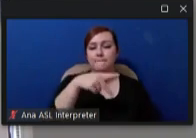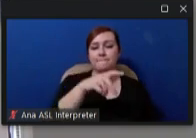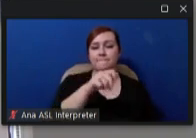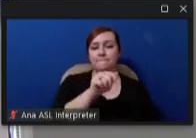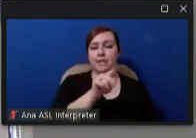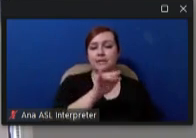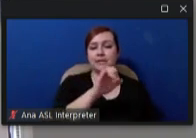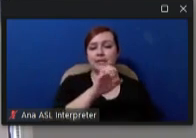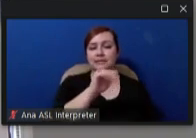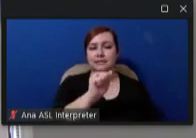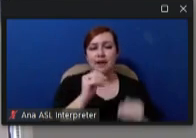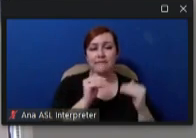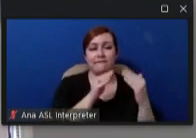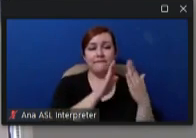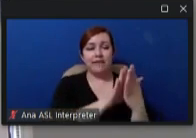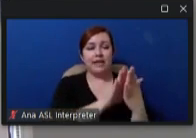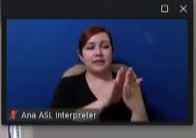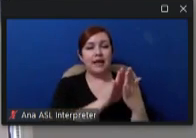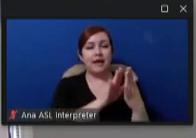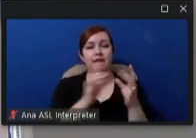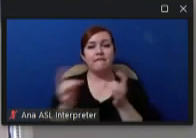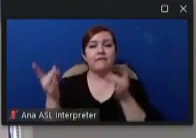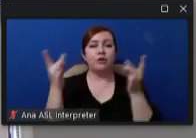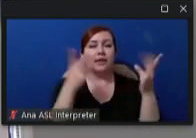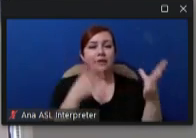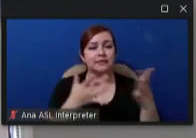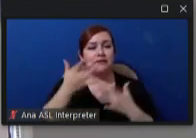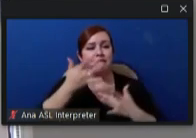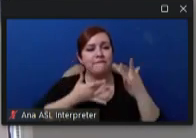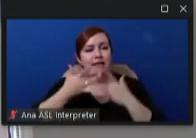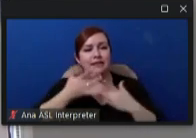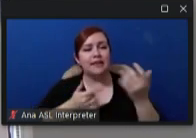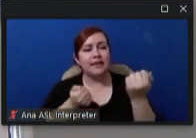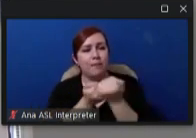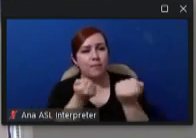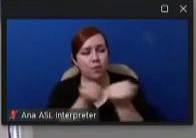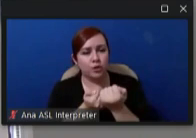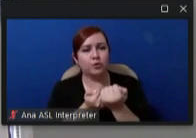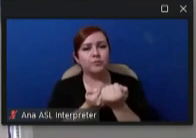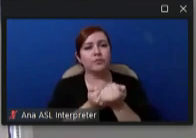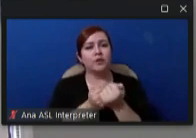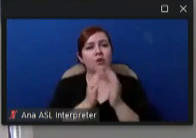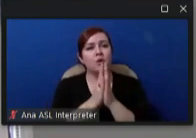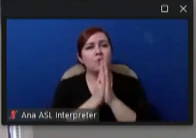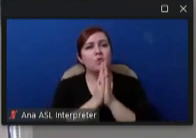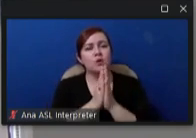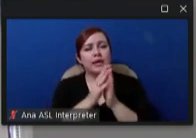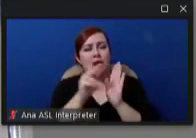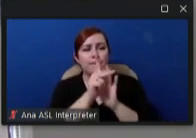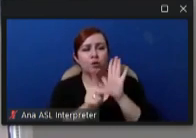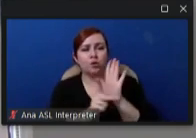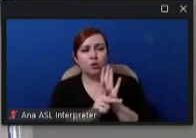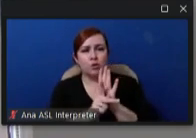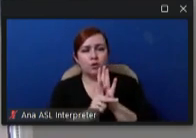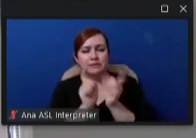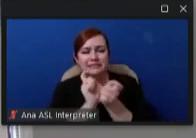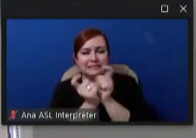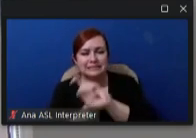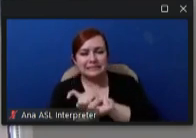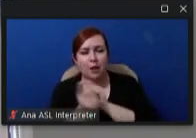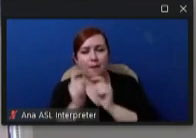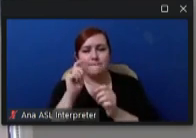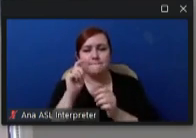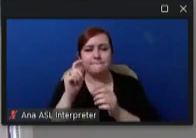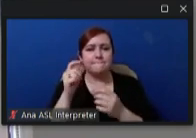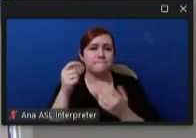enfrenta violencia, falta de apoyo y en un entorno de impunidad. Urge protocolos diferenciados, políticas públicas